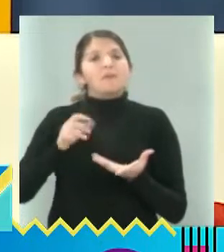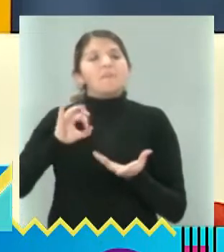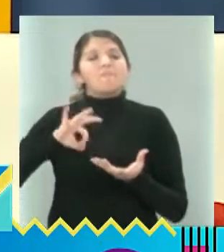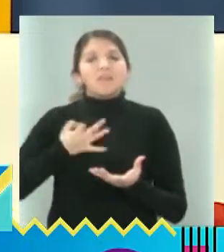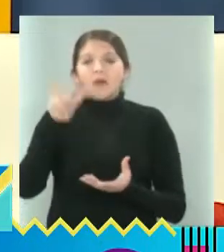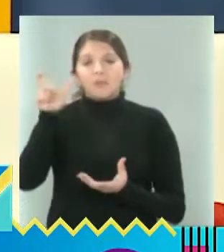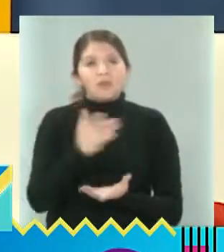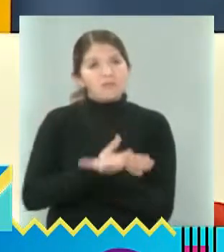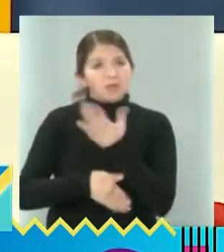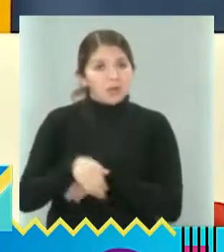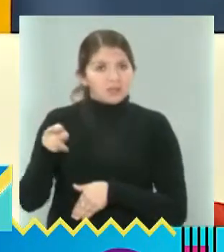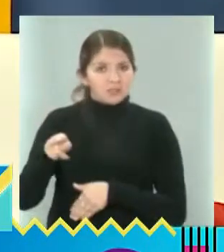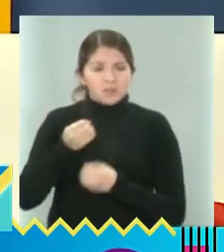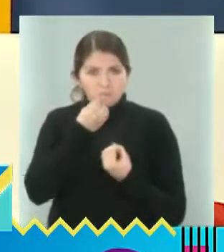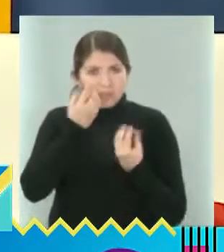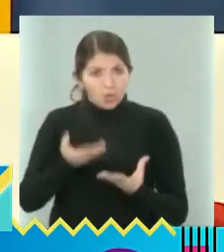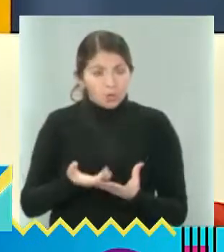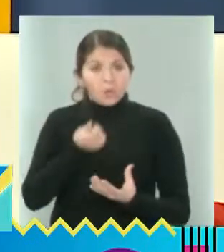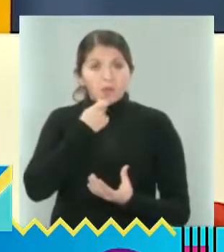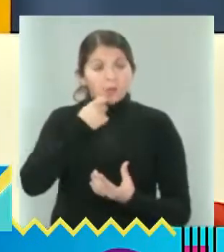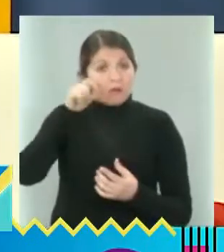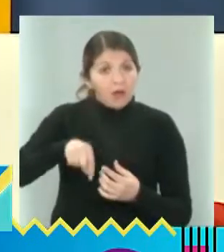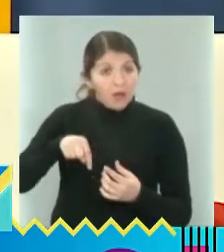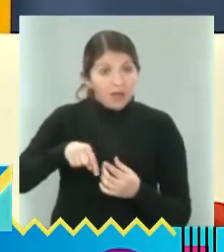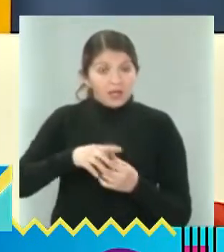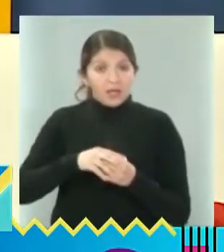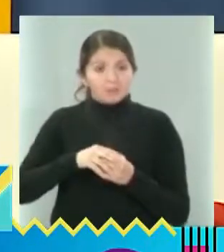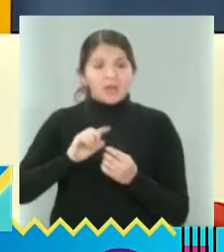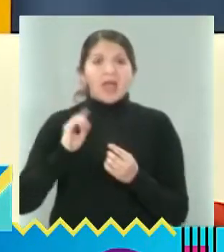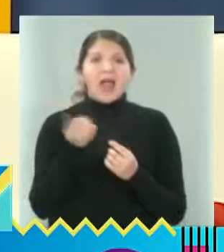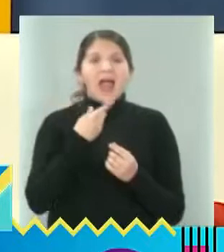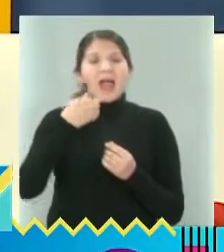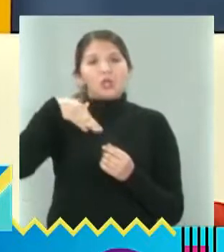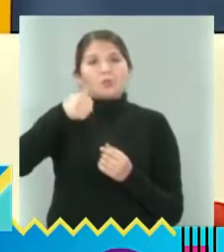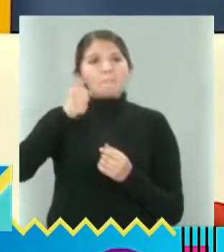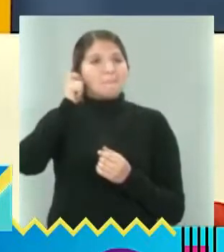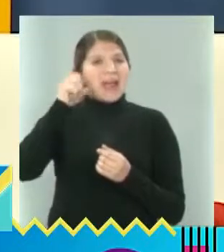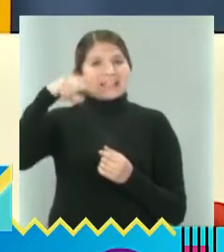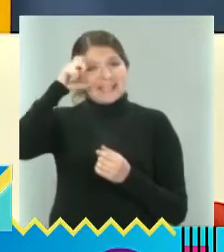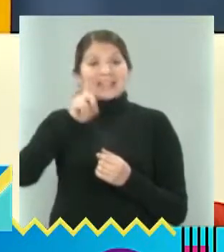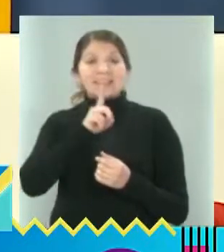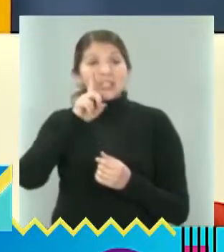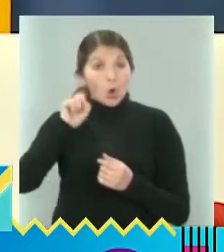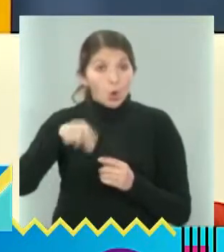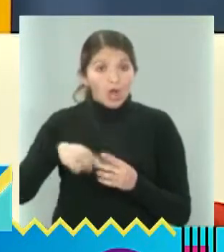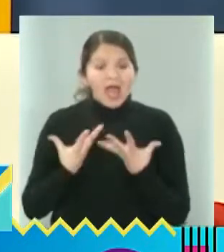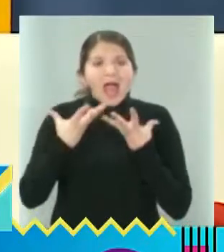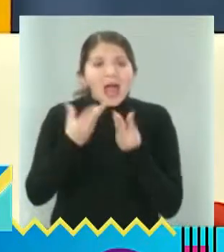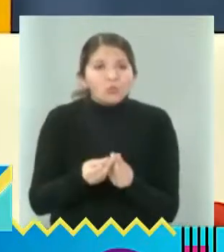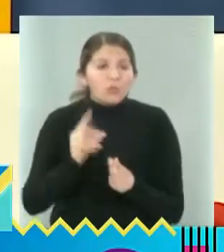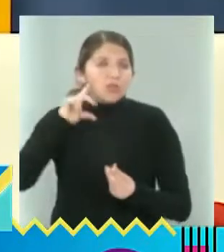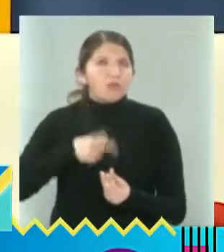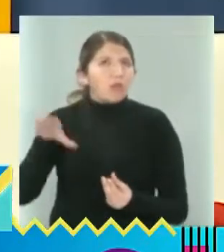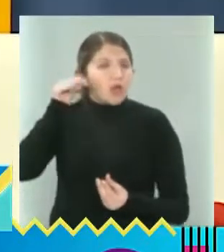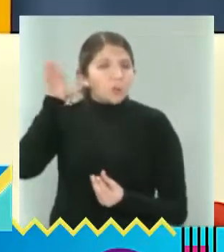discapacidad. Acá que tenemos los aros magnéticos, hace 7 años atrás no teníamos estudiantes sordos. Bien. Hoy los tenemos